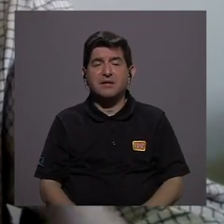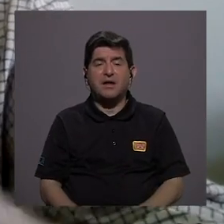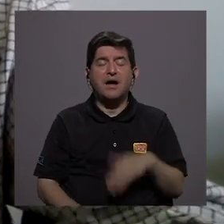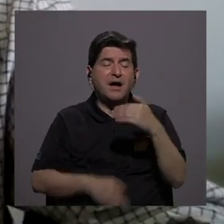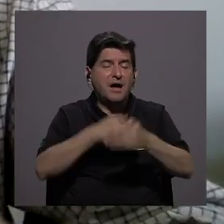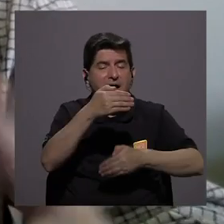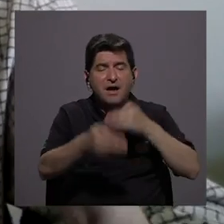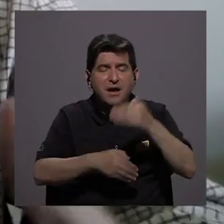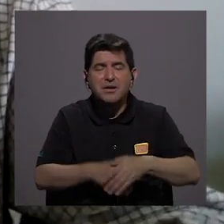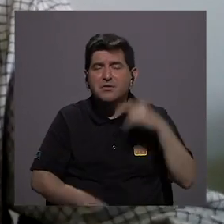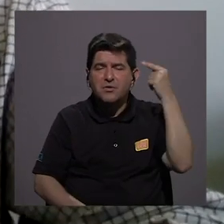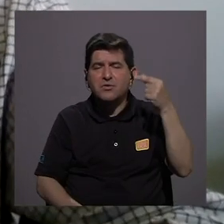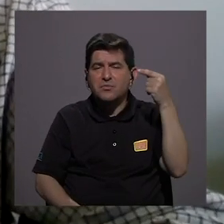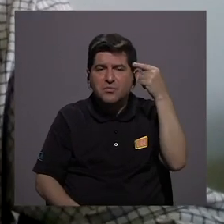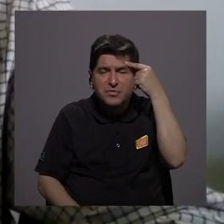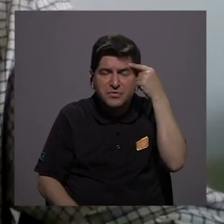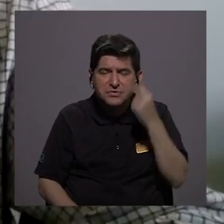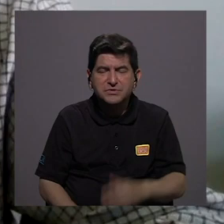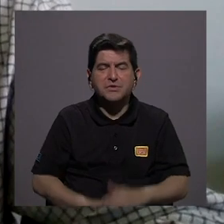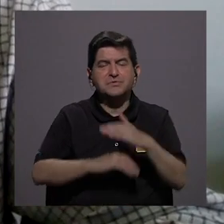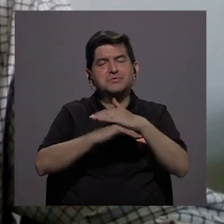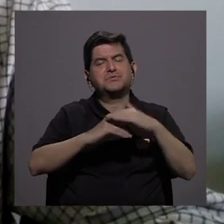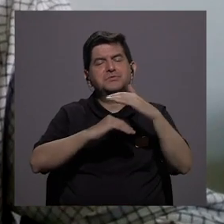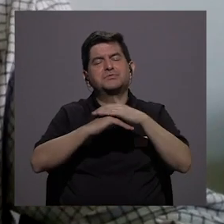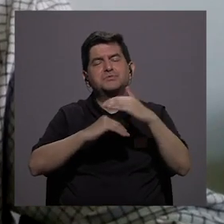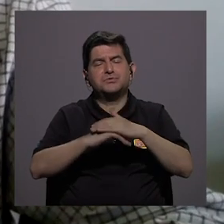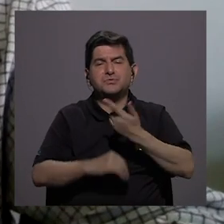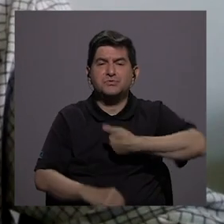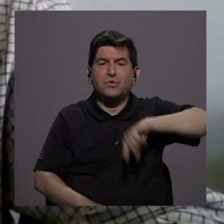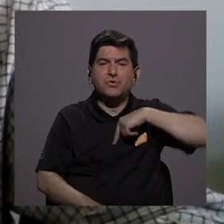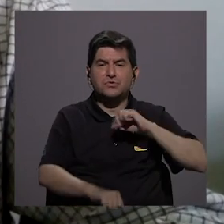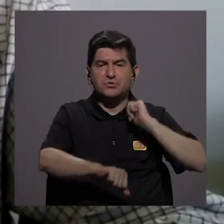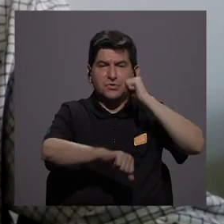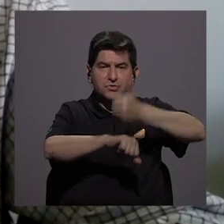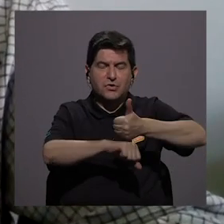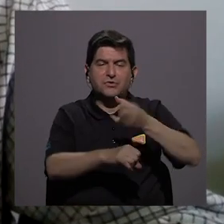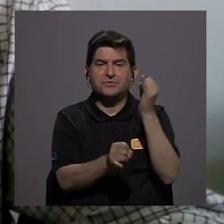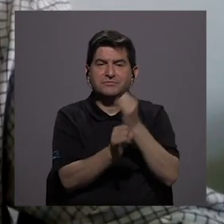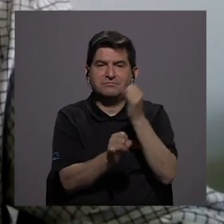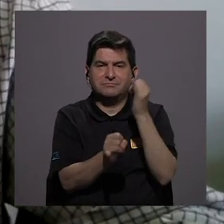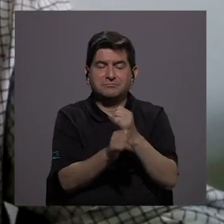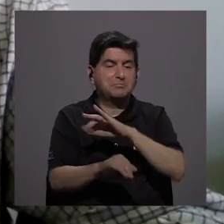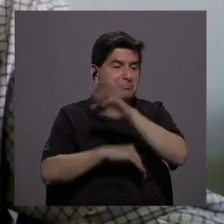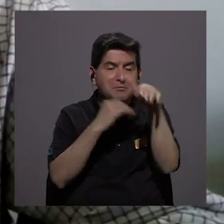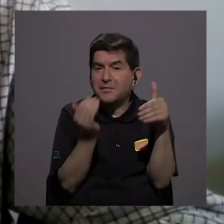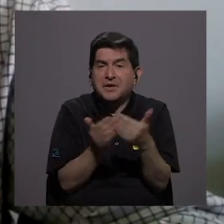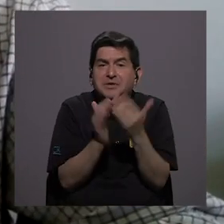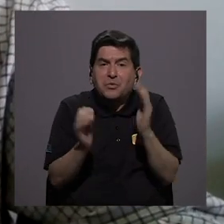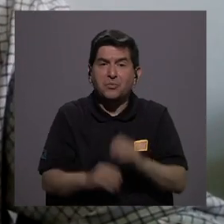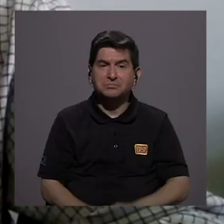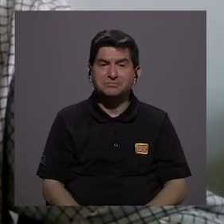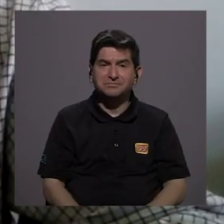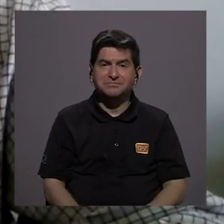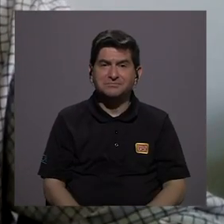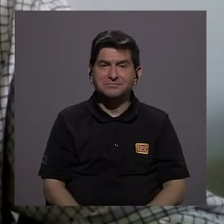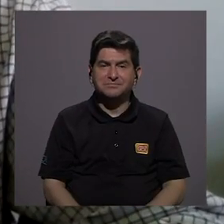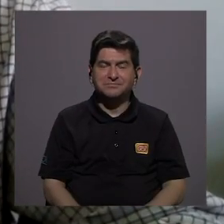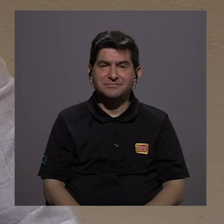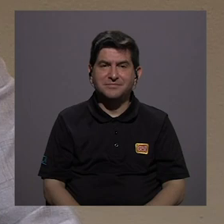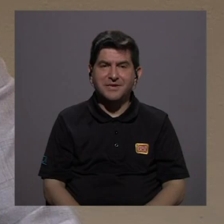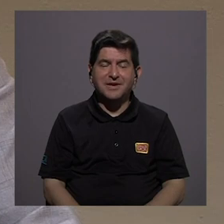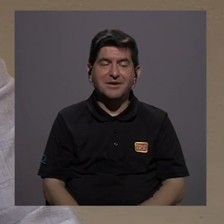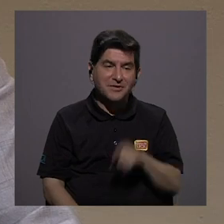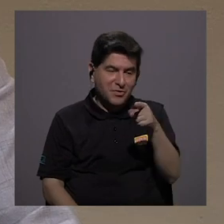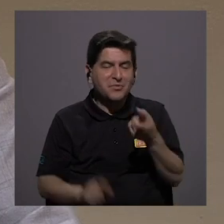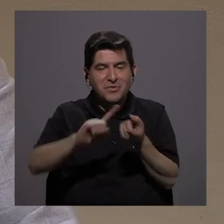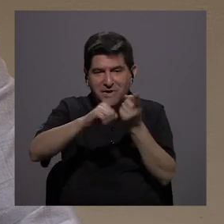el conformismo, la comodidad nos hizo ir creando instituciones para cualquier cosa, ¿eh? Como